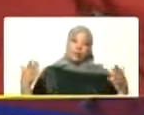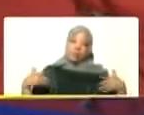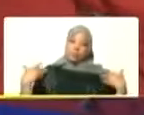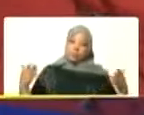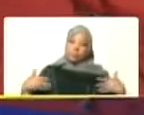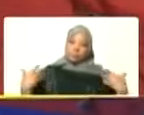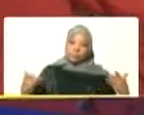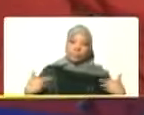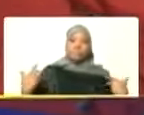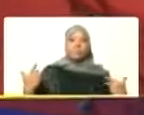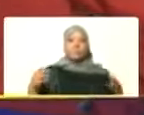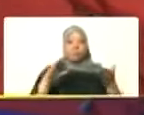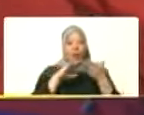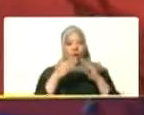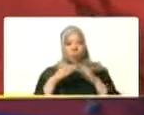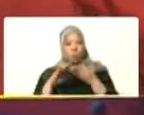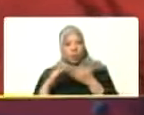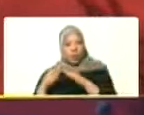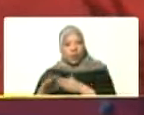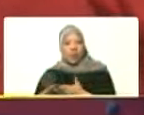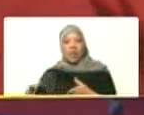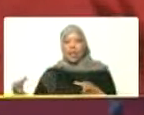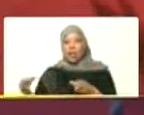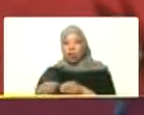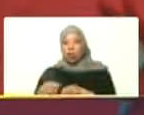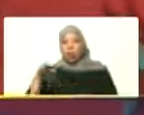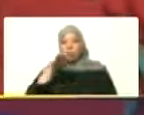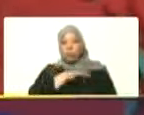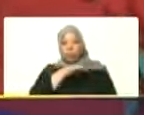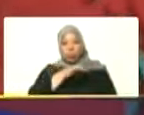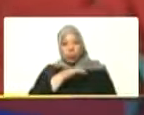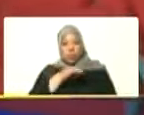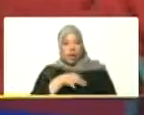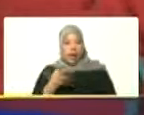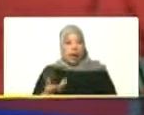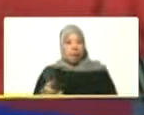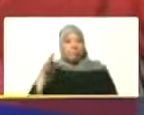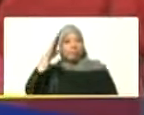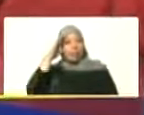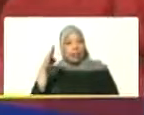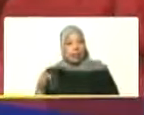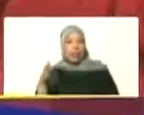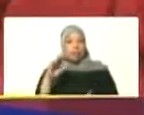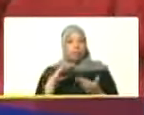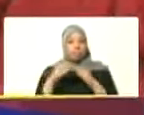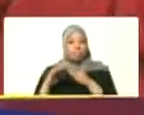los bricomiles, presidente, donde el Poder Popular se está